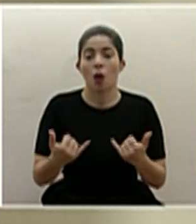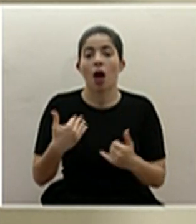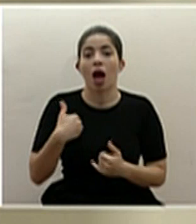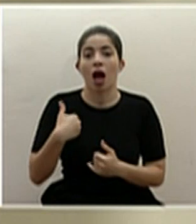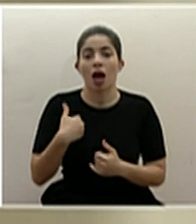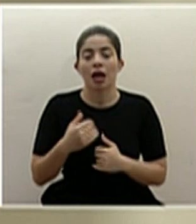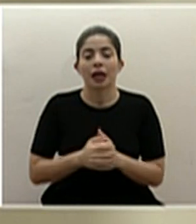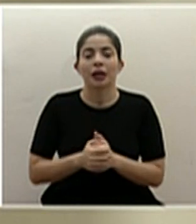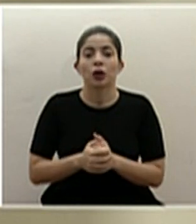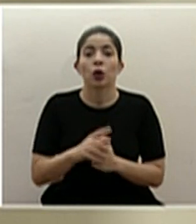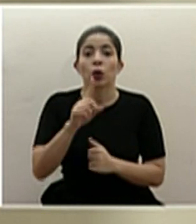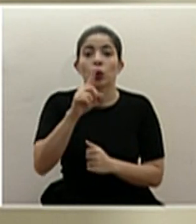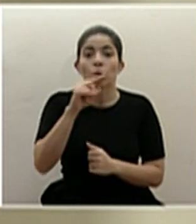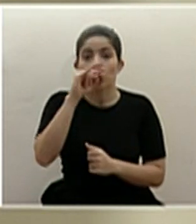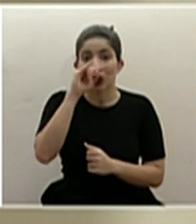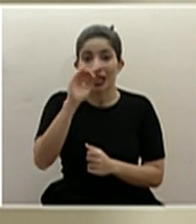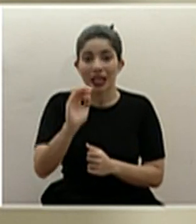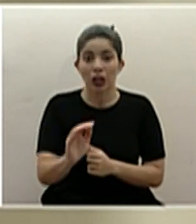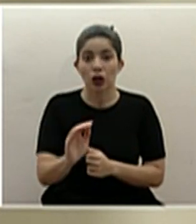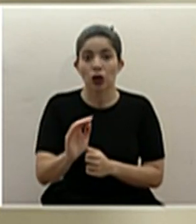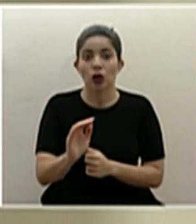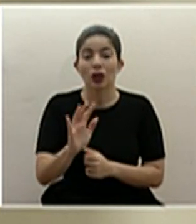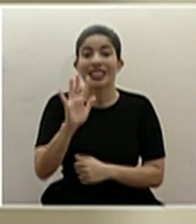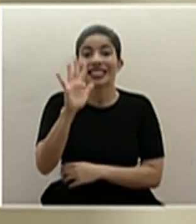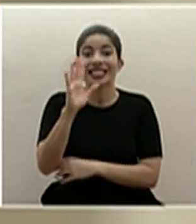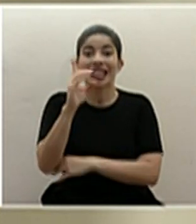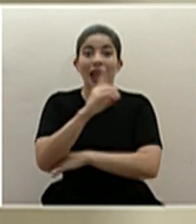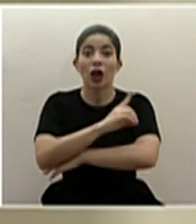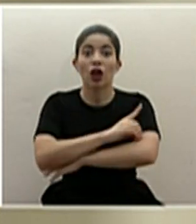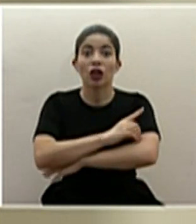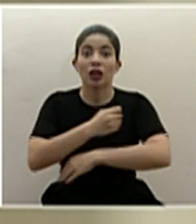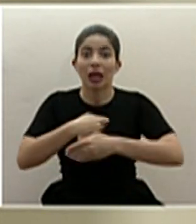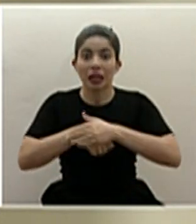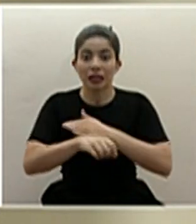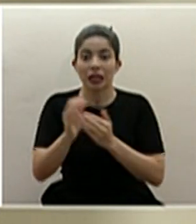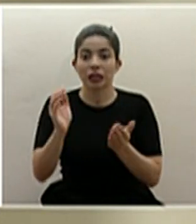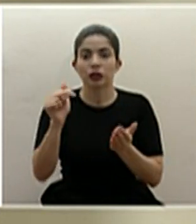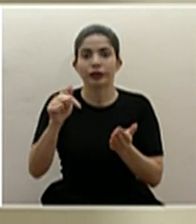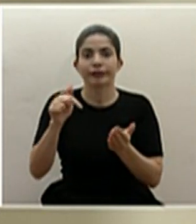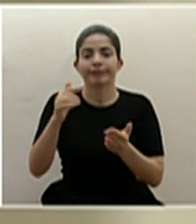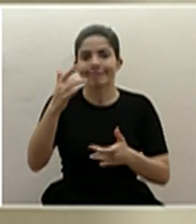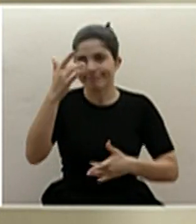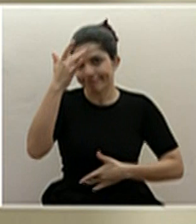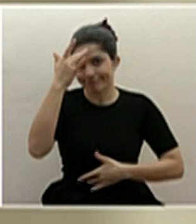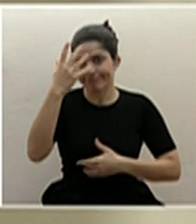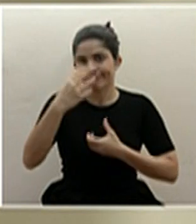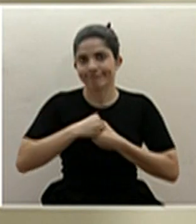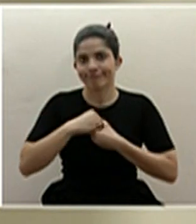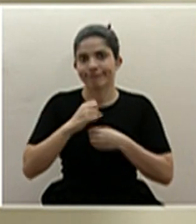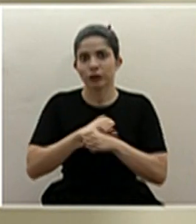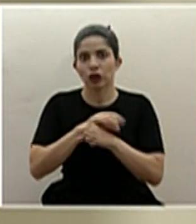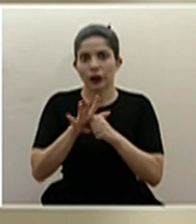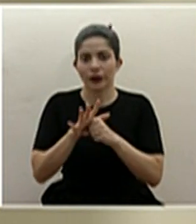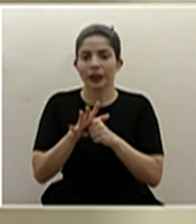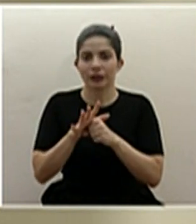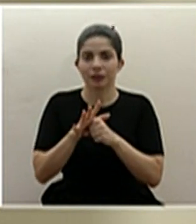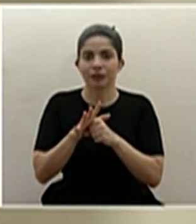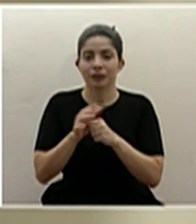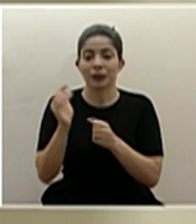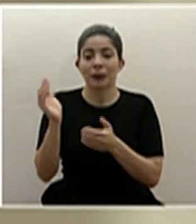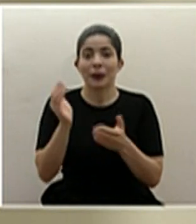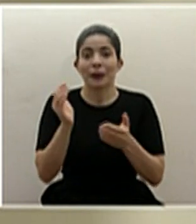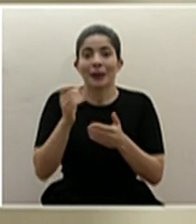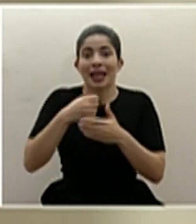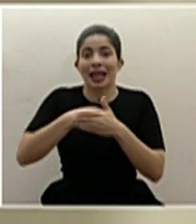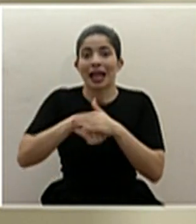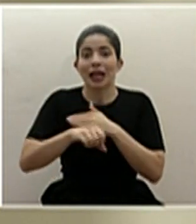tenemos un niño de 5 días de nacido contagiado con COVID-19. Es un niño que